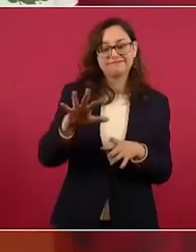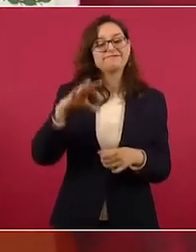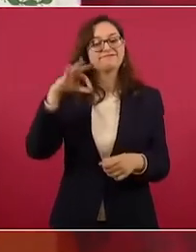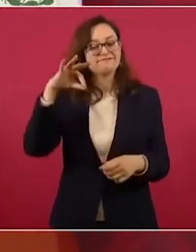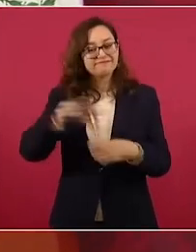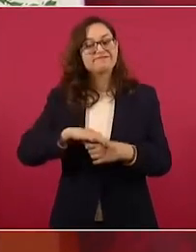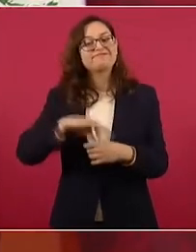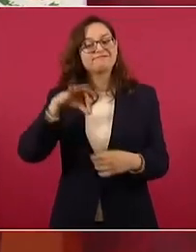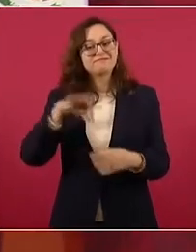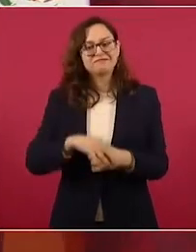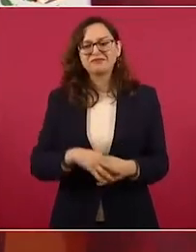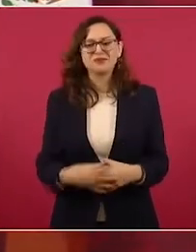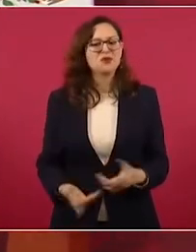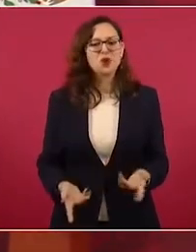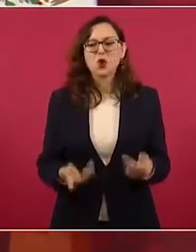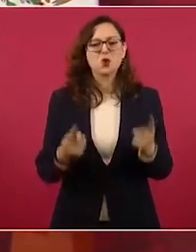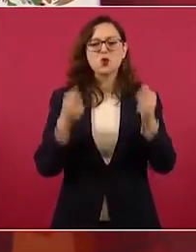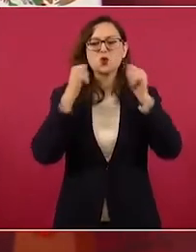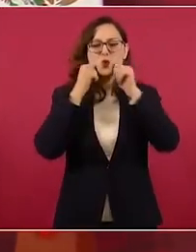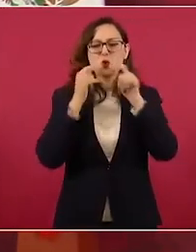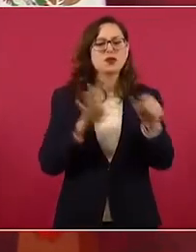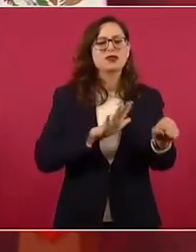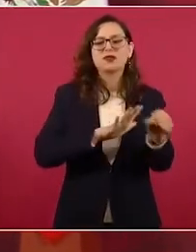candidatos, mujeres u hombres.